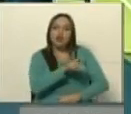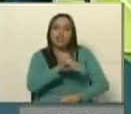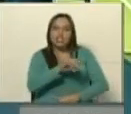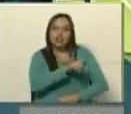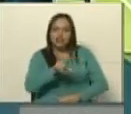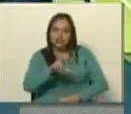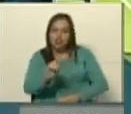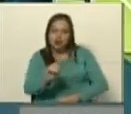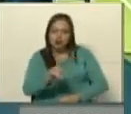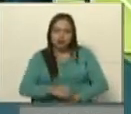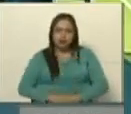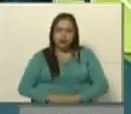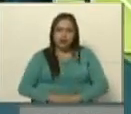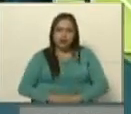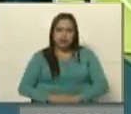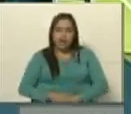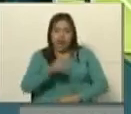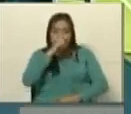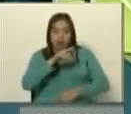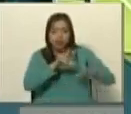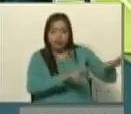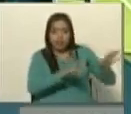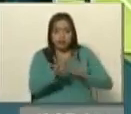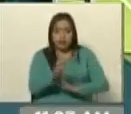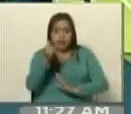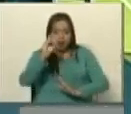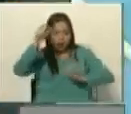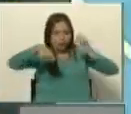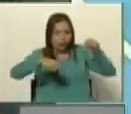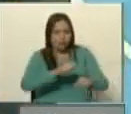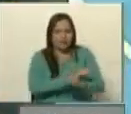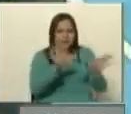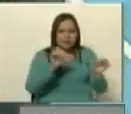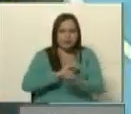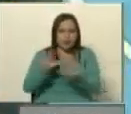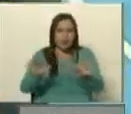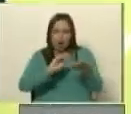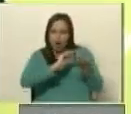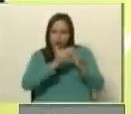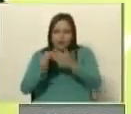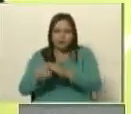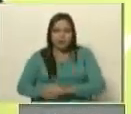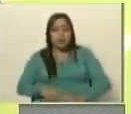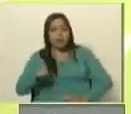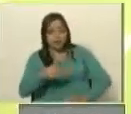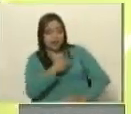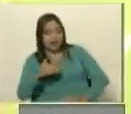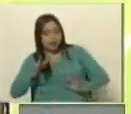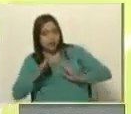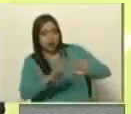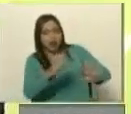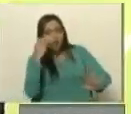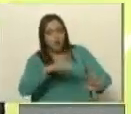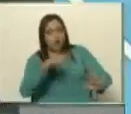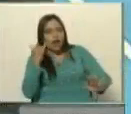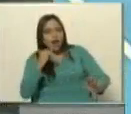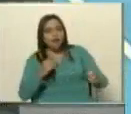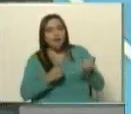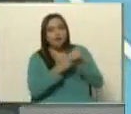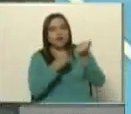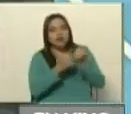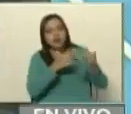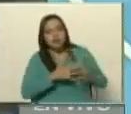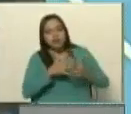un barrio entero lleno de civiles. Nunca se habla de eso. El intento de invasión a Cuba, por ejemplo, que fue apoyado por Estados Unidos.